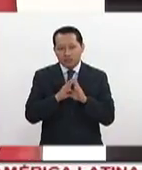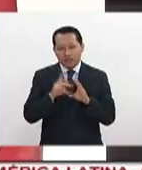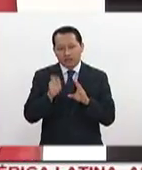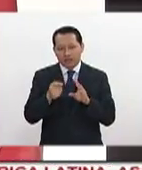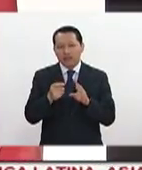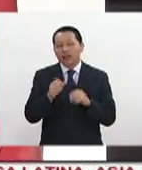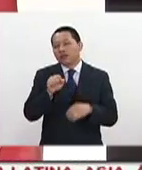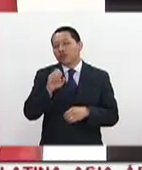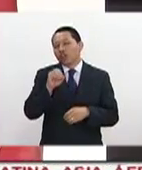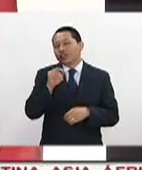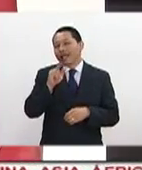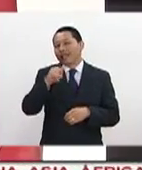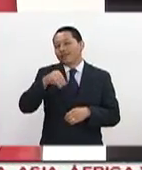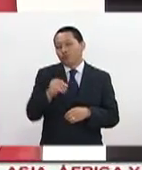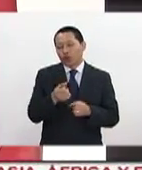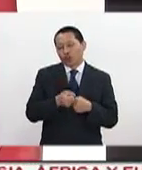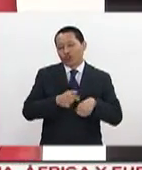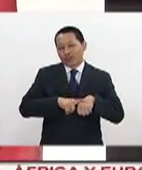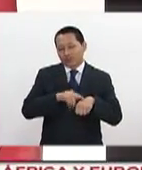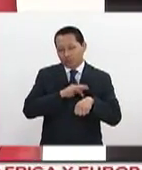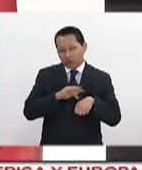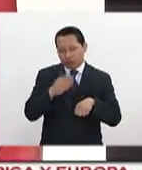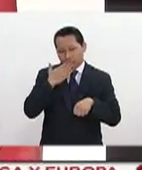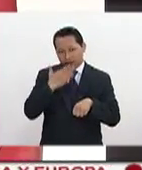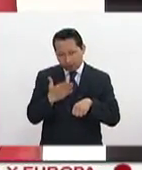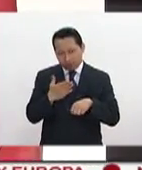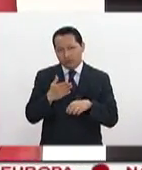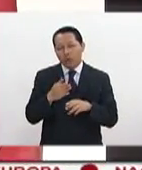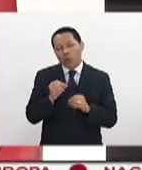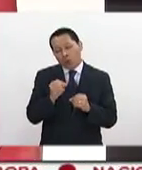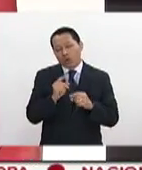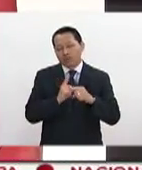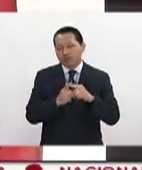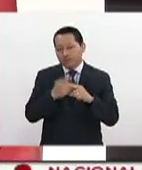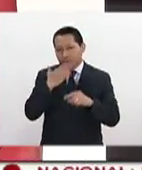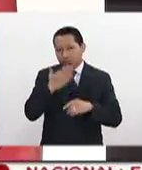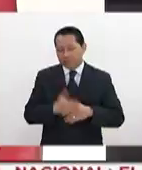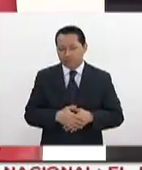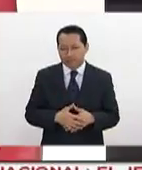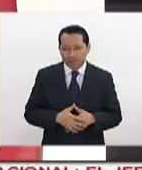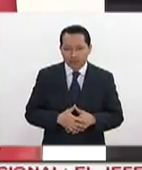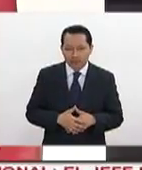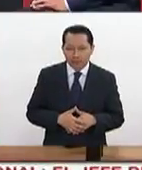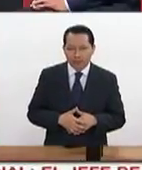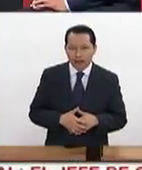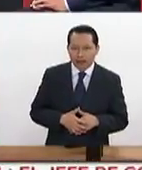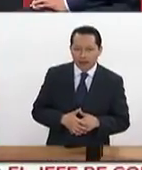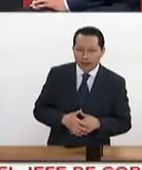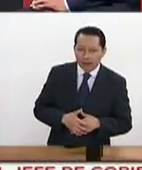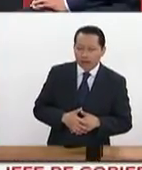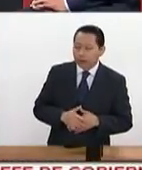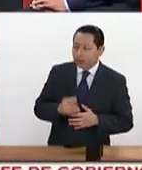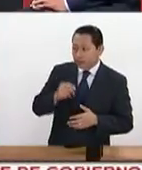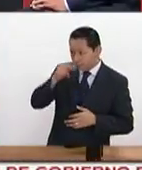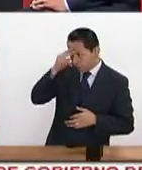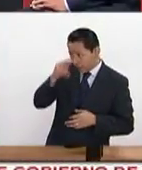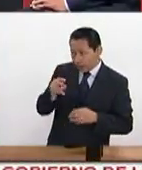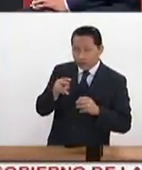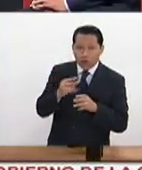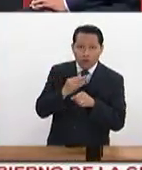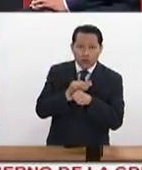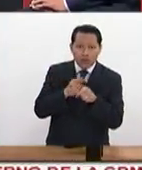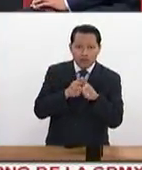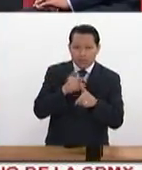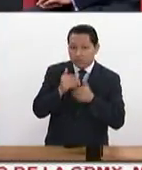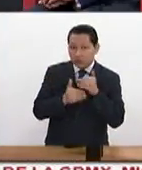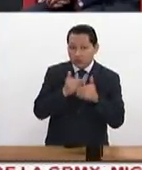el socialismo en esos casos sea bueno, o así implementado más bien. El papel de nuestro país en este